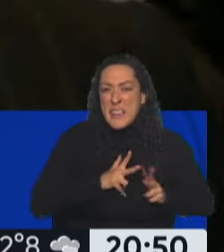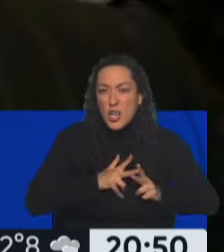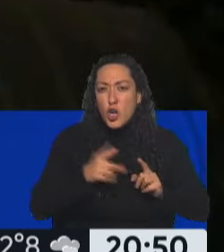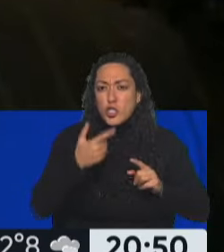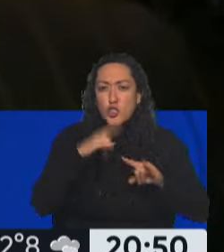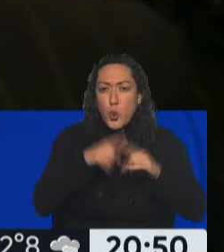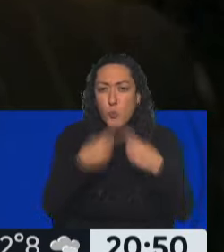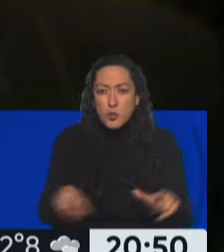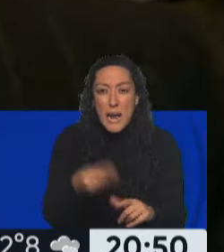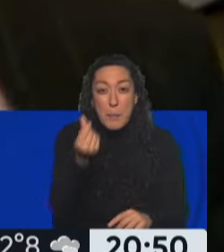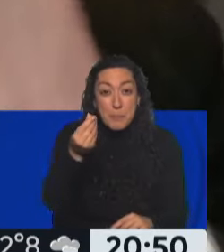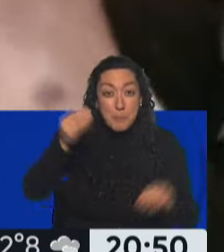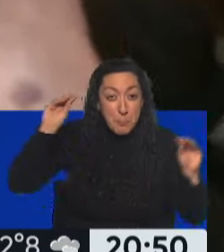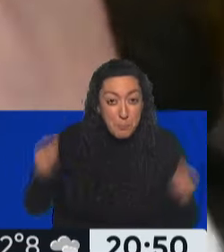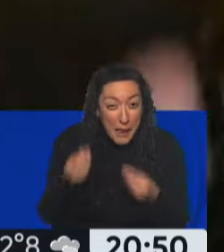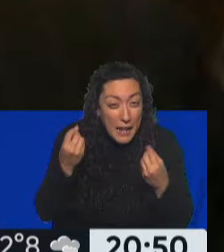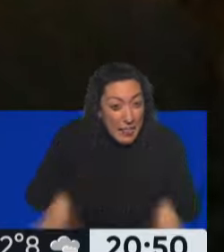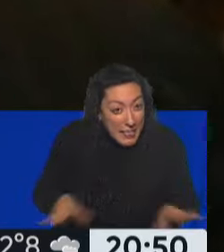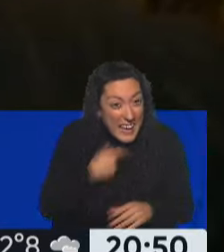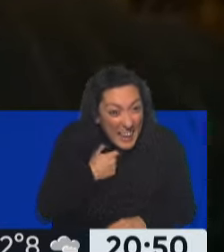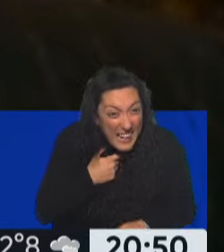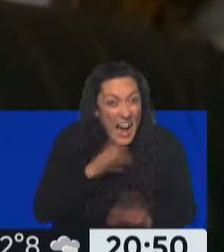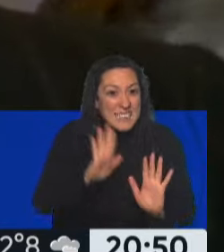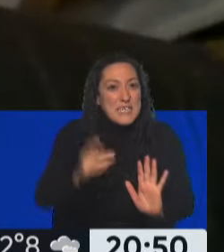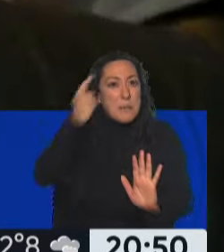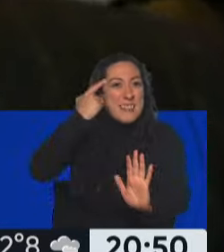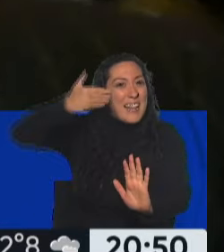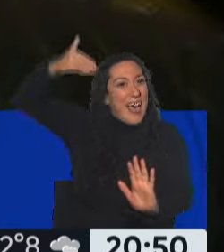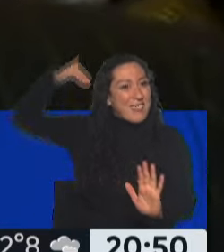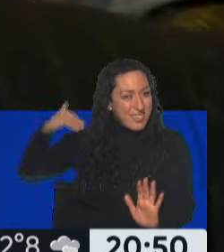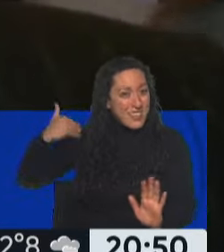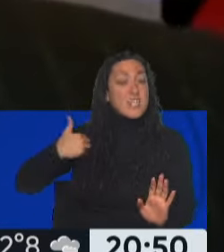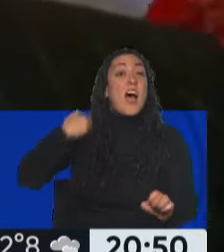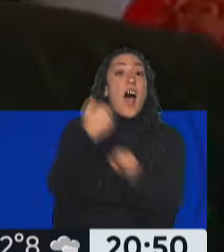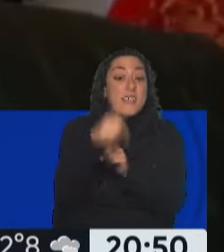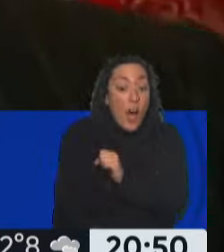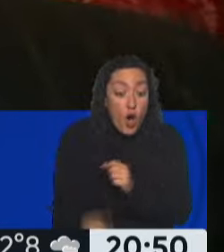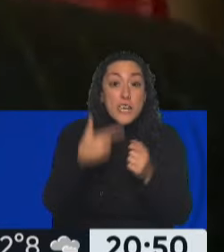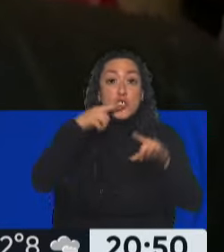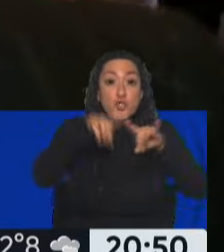musical? ¿Querés perder plata? Eso es lo que la mentalidad que se tenía en ese momento. Y hoy están los